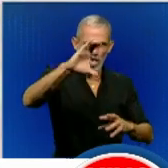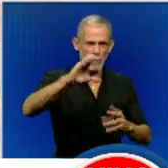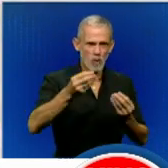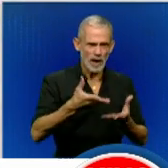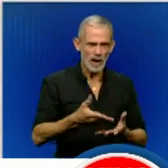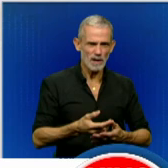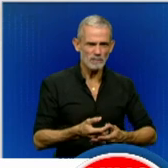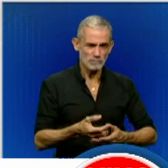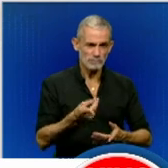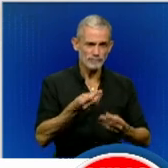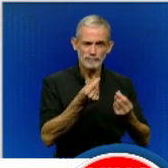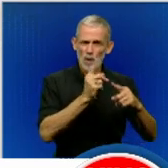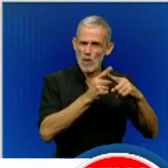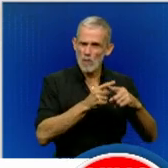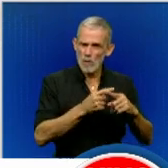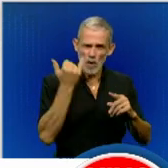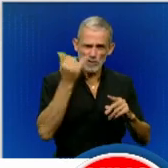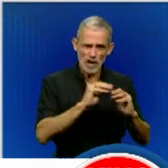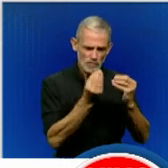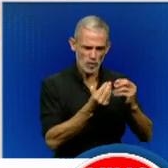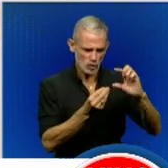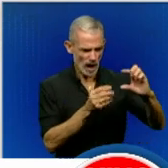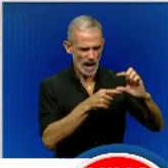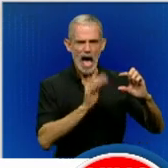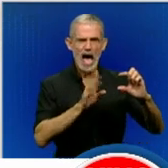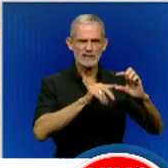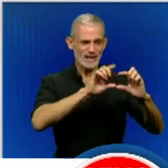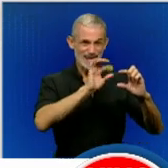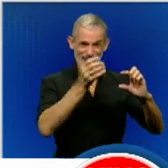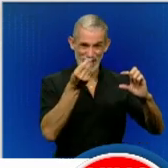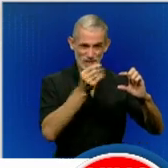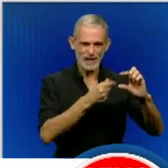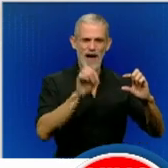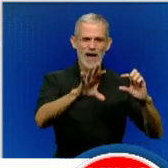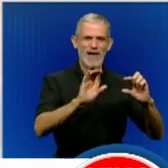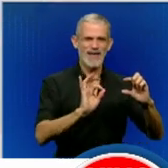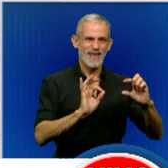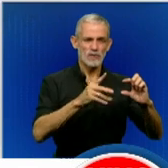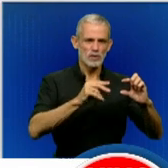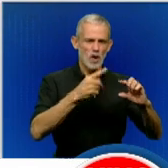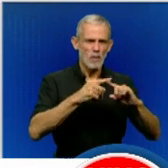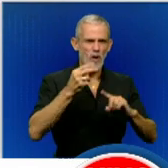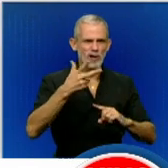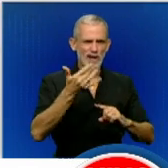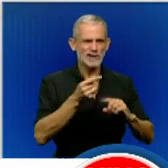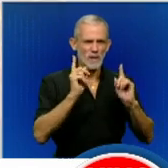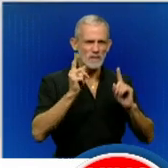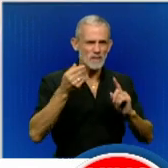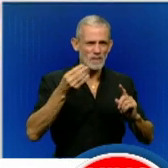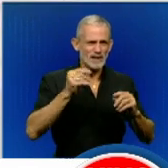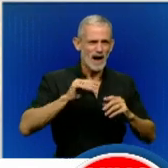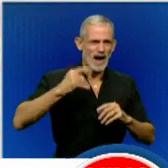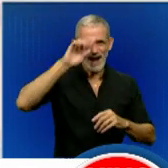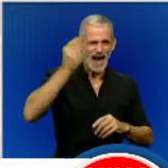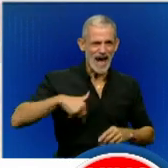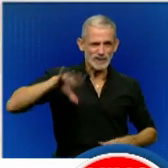determinado esté correctamente esa transferencia de fondos tiene que verse afectado y no a través de la coparticipación porque